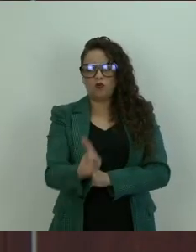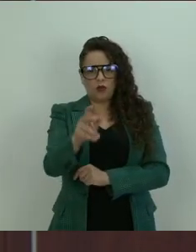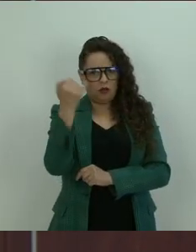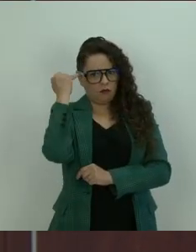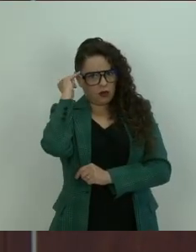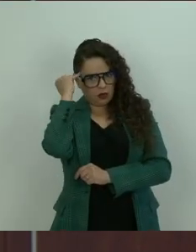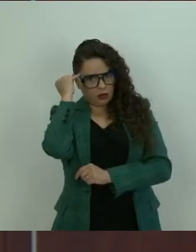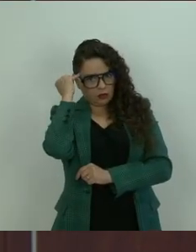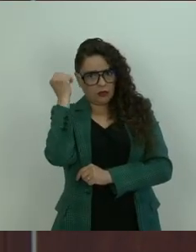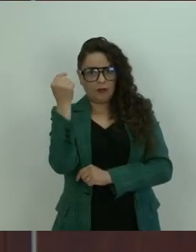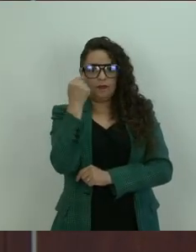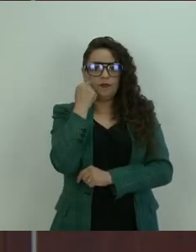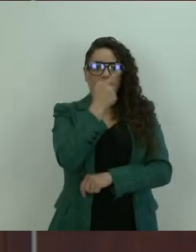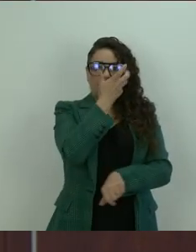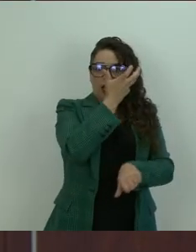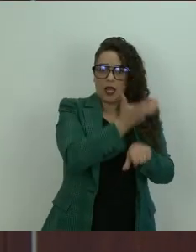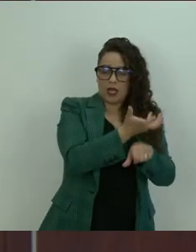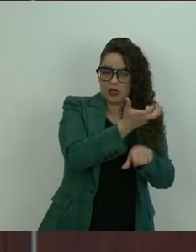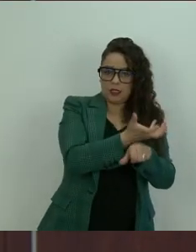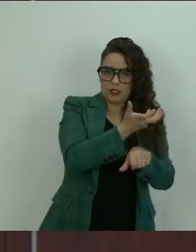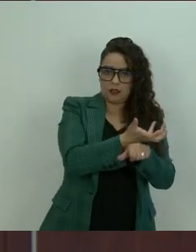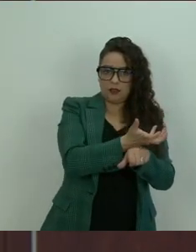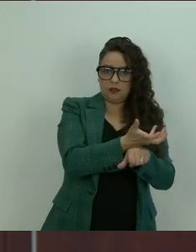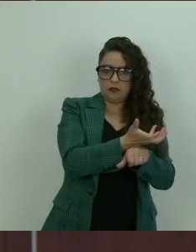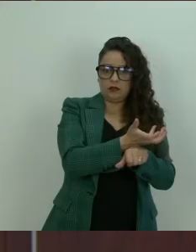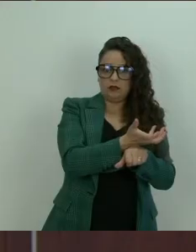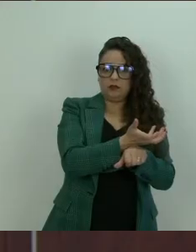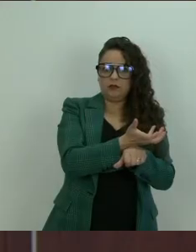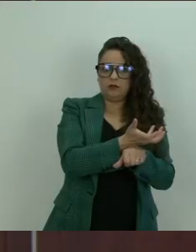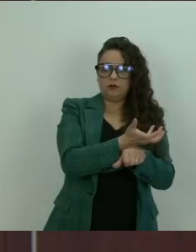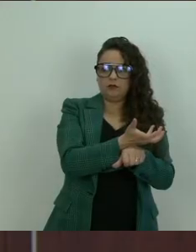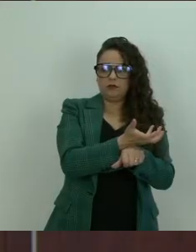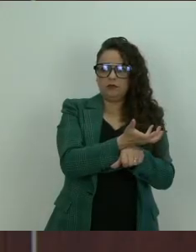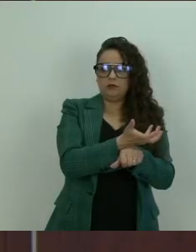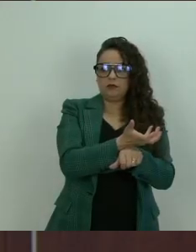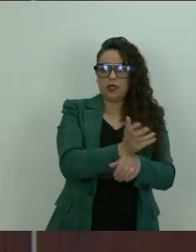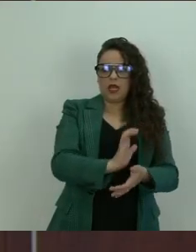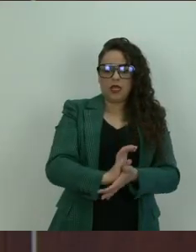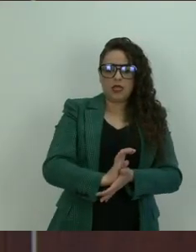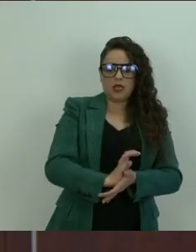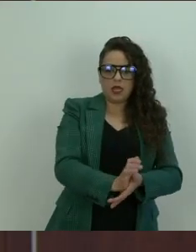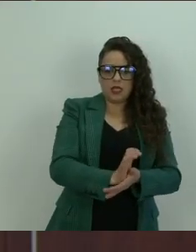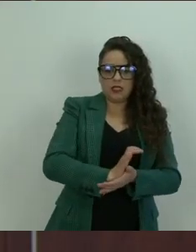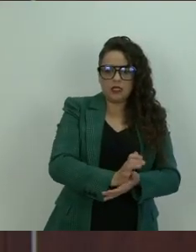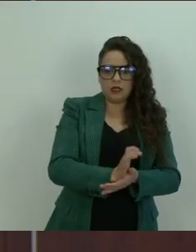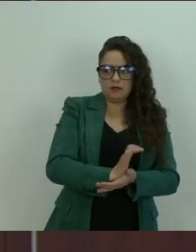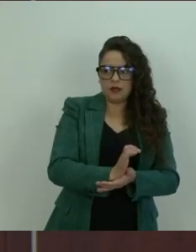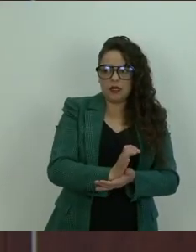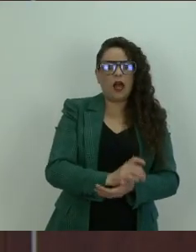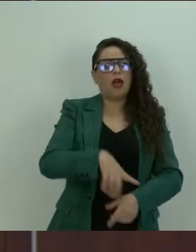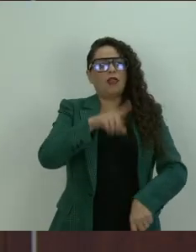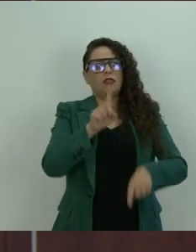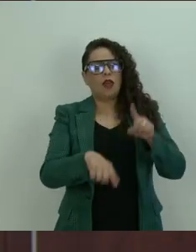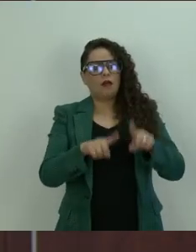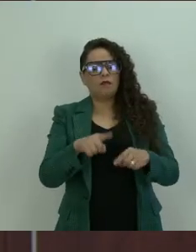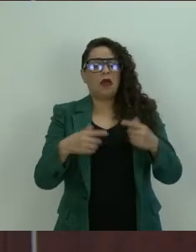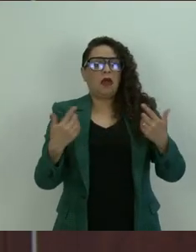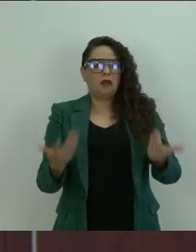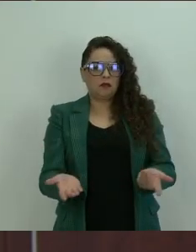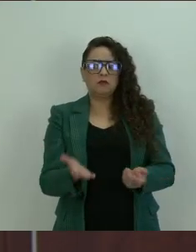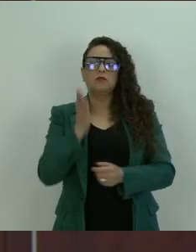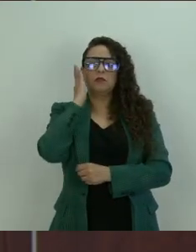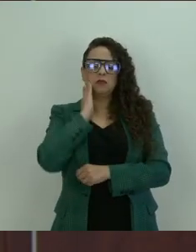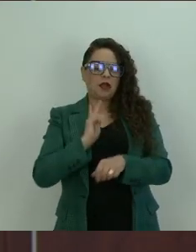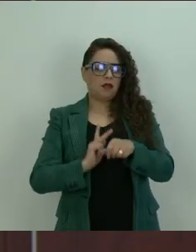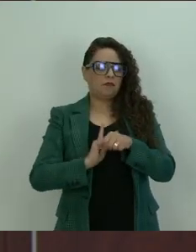como en Estados Unidos la discriminación se mide en función del color de piel y de los fenotipos de los